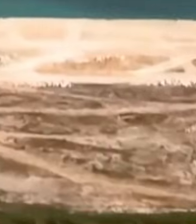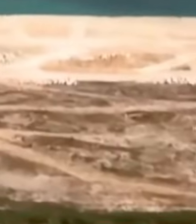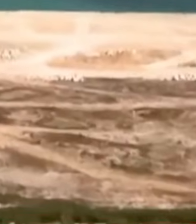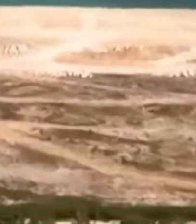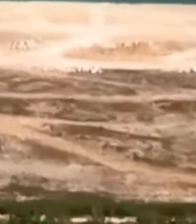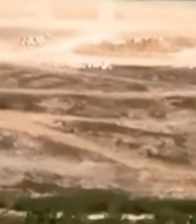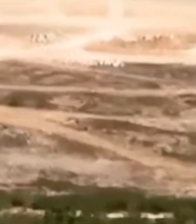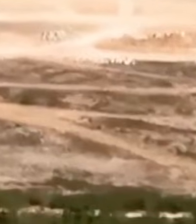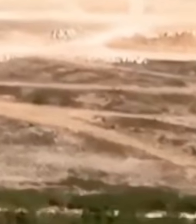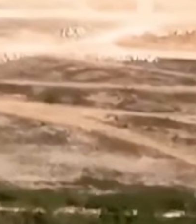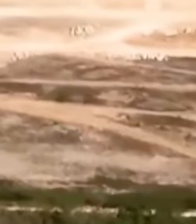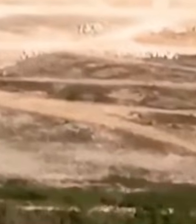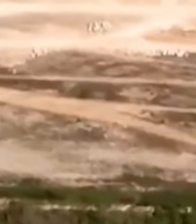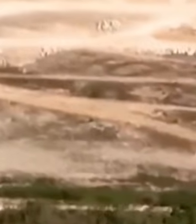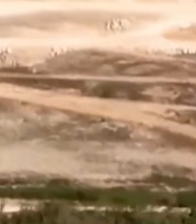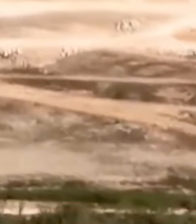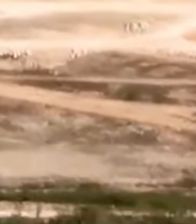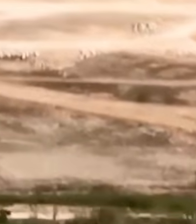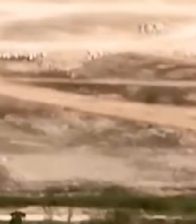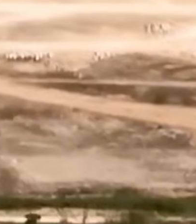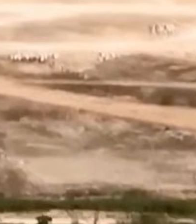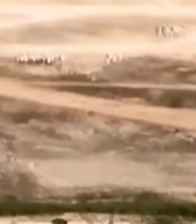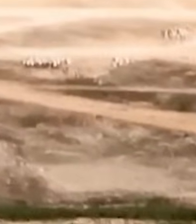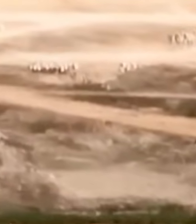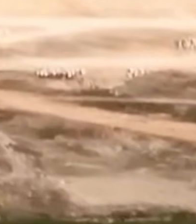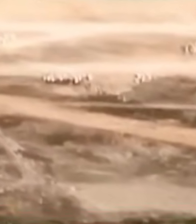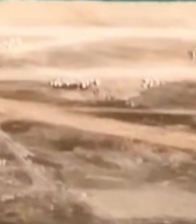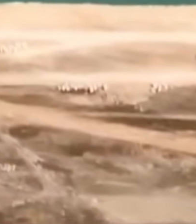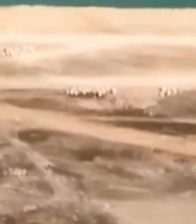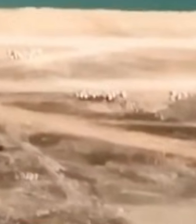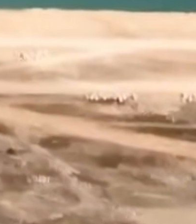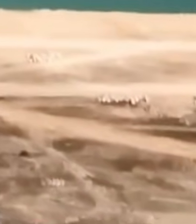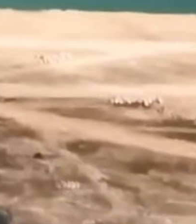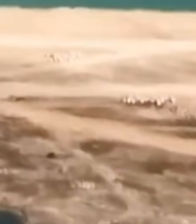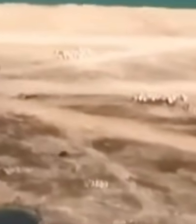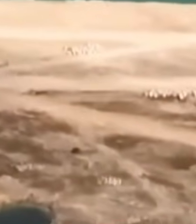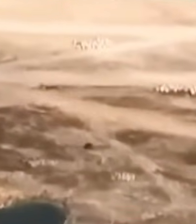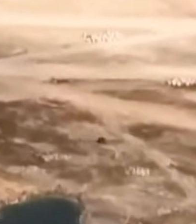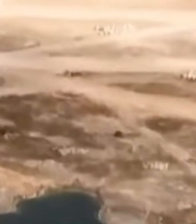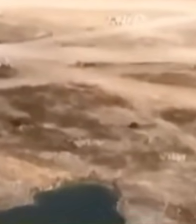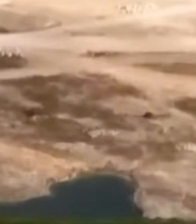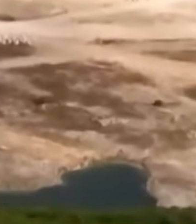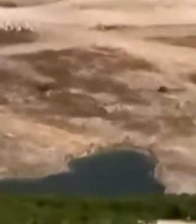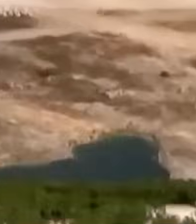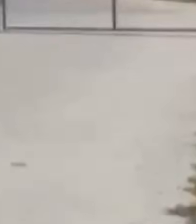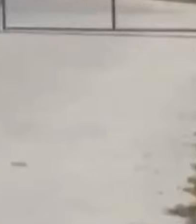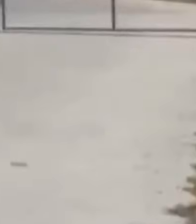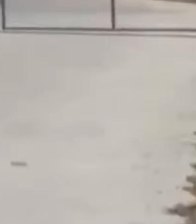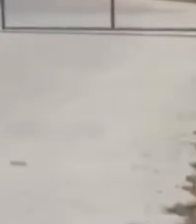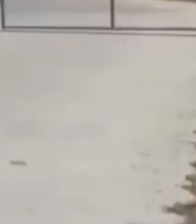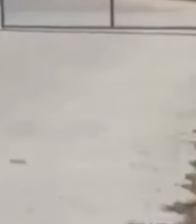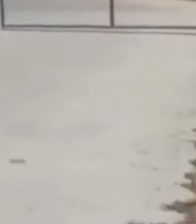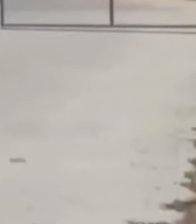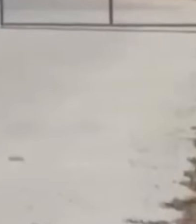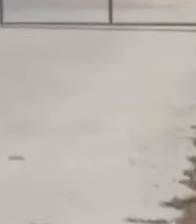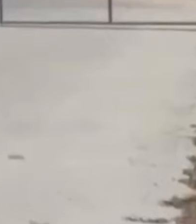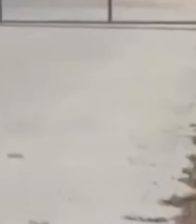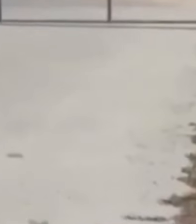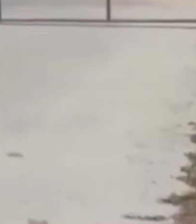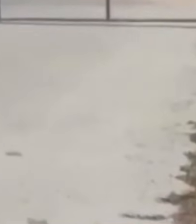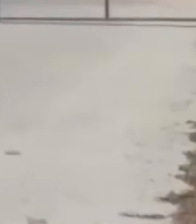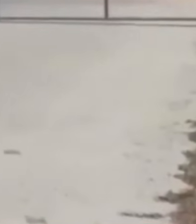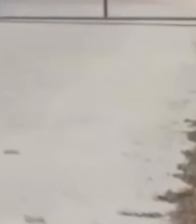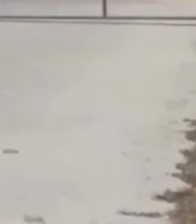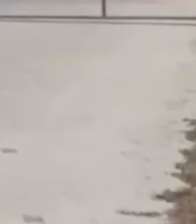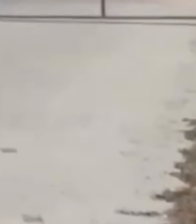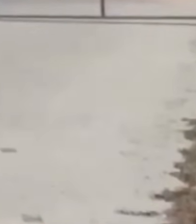y pureza del agua subterránea y representa riesgos de hundimientos y fracturas del subsuelo. Por esta razón,